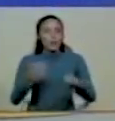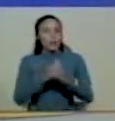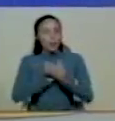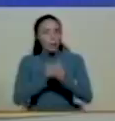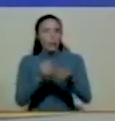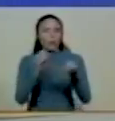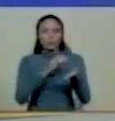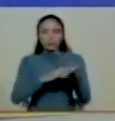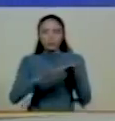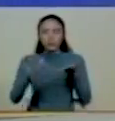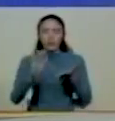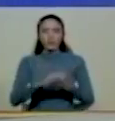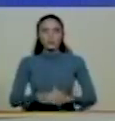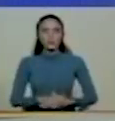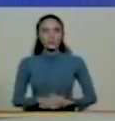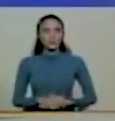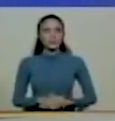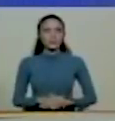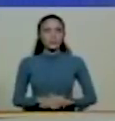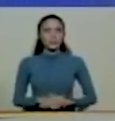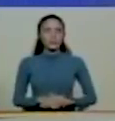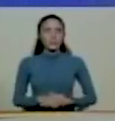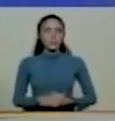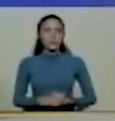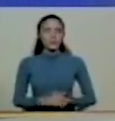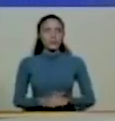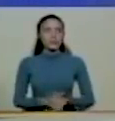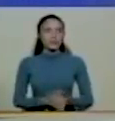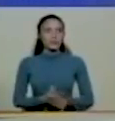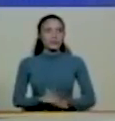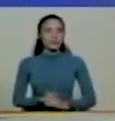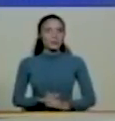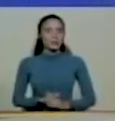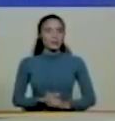amorosa, gratuita, solidaria, con calidad.